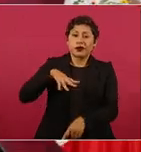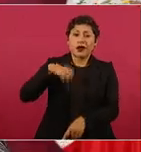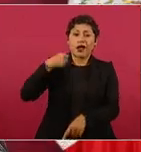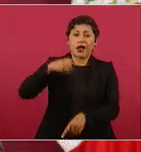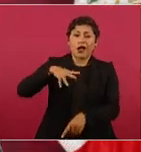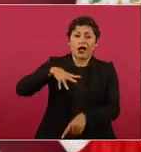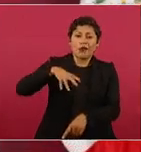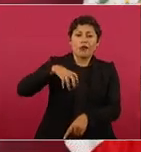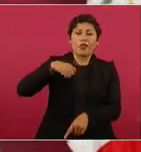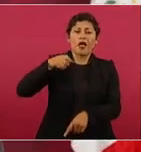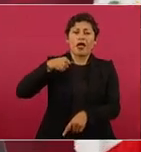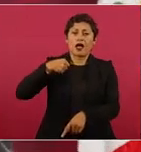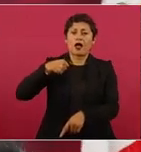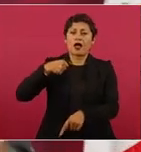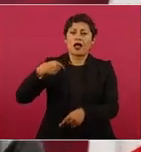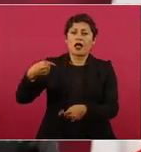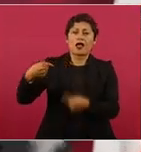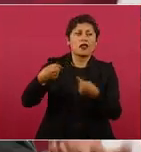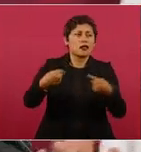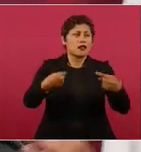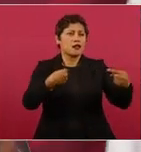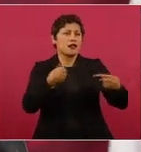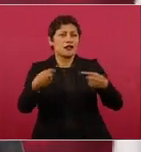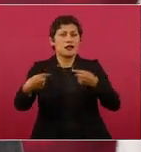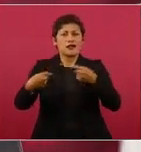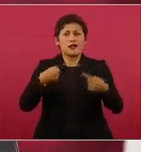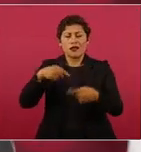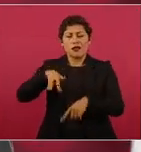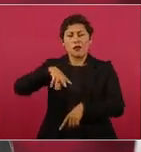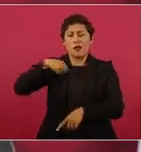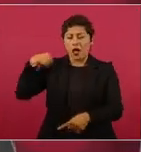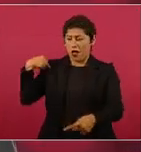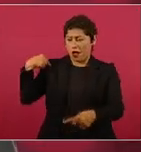opositora, una lucha por la democracia,